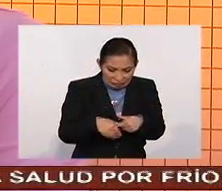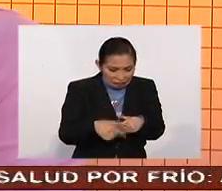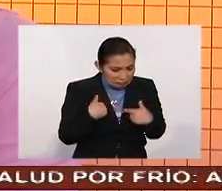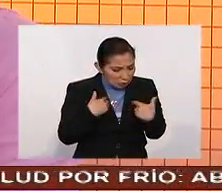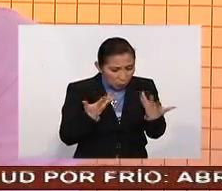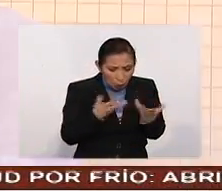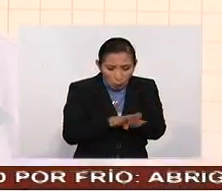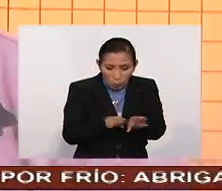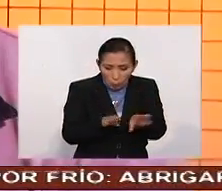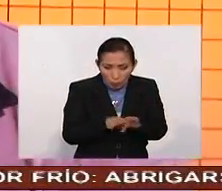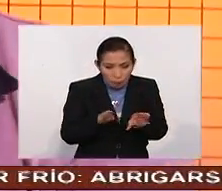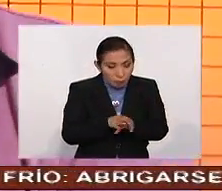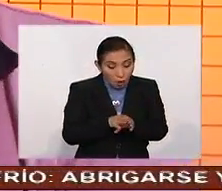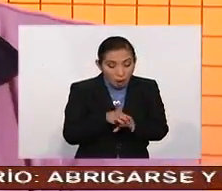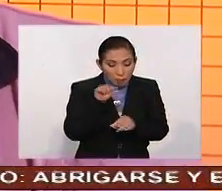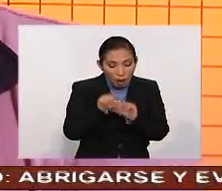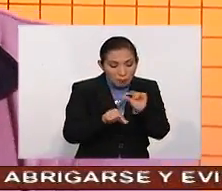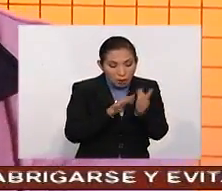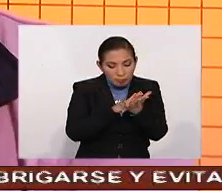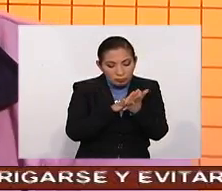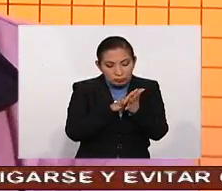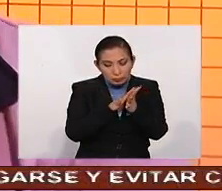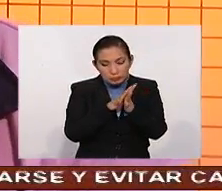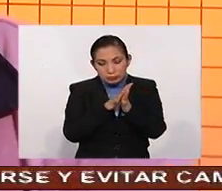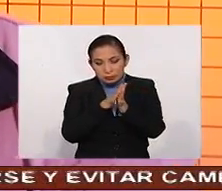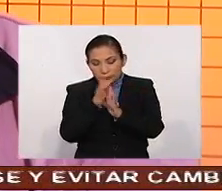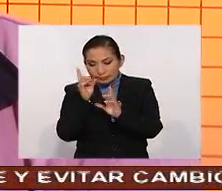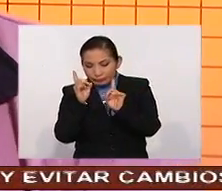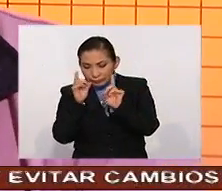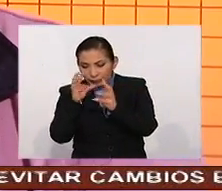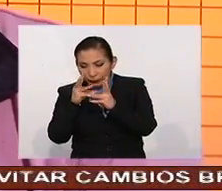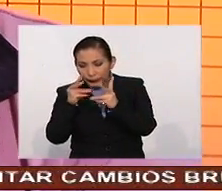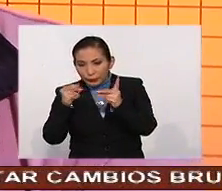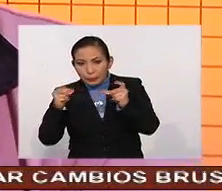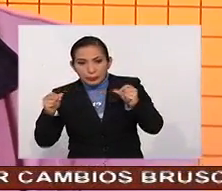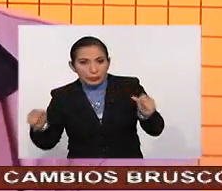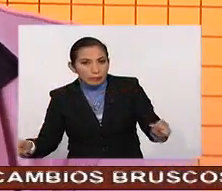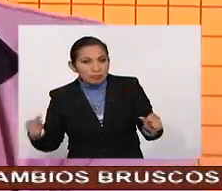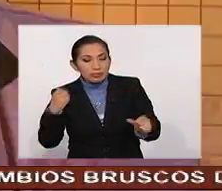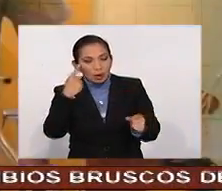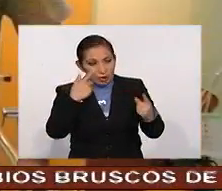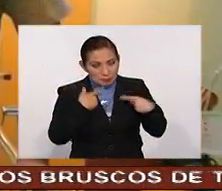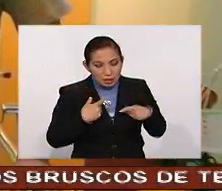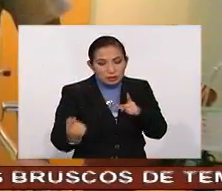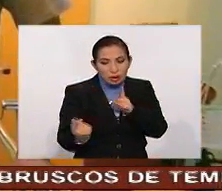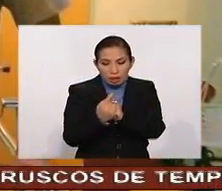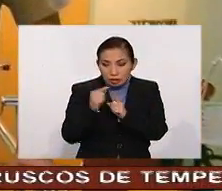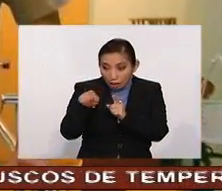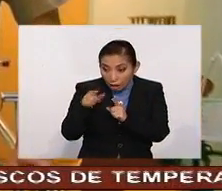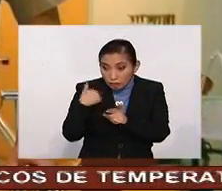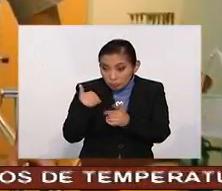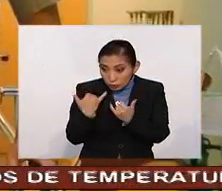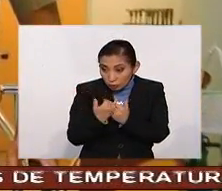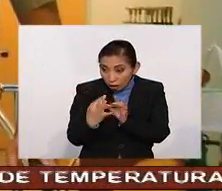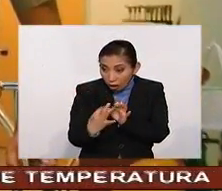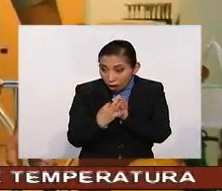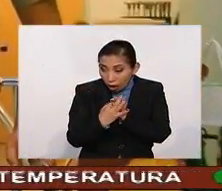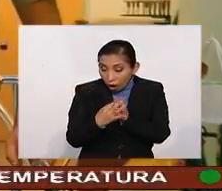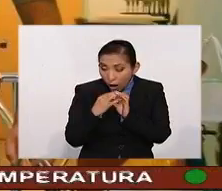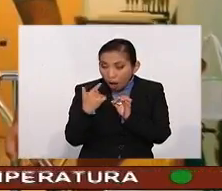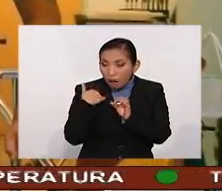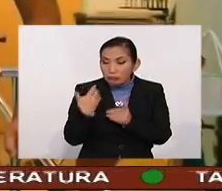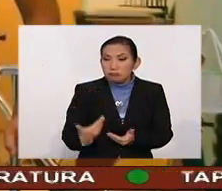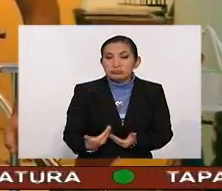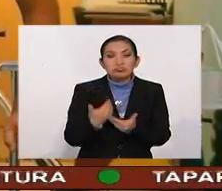cómo lo va a hacer. Ir resolviendo estas dudas a través de gente que ya lo ha vivido, da